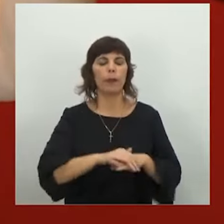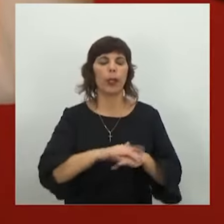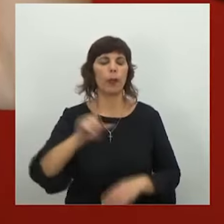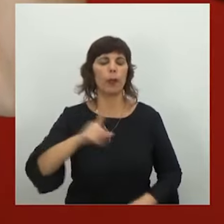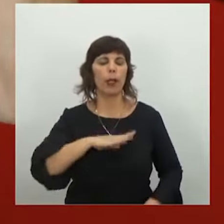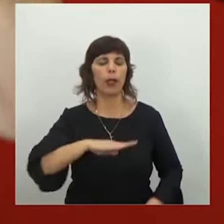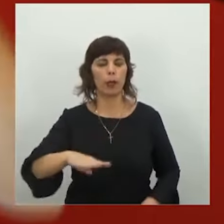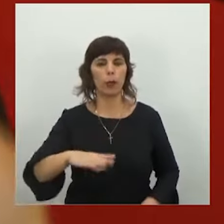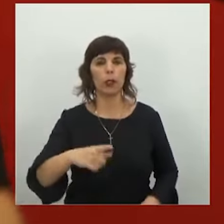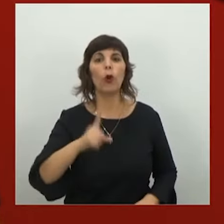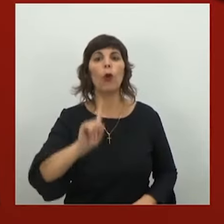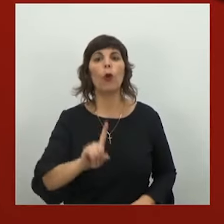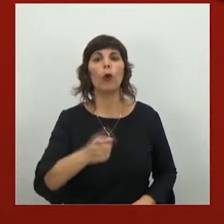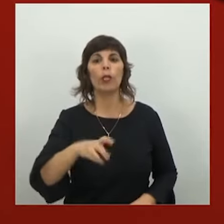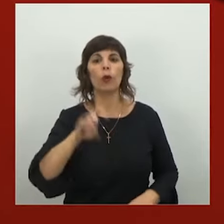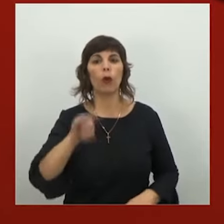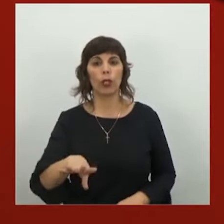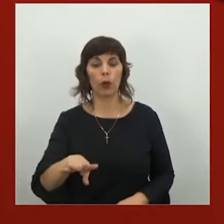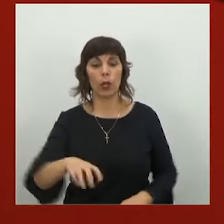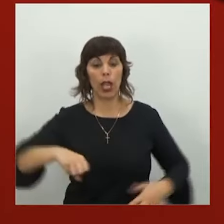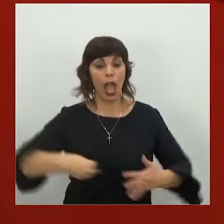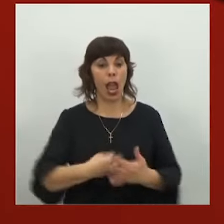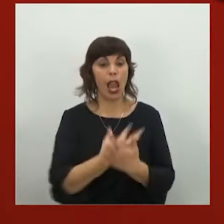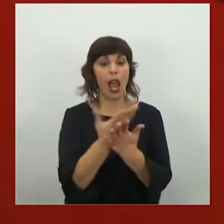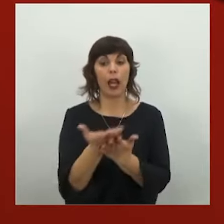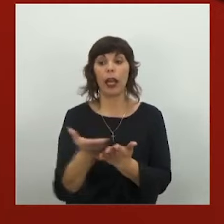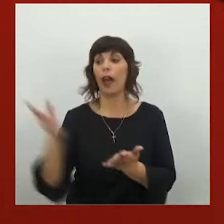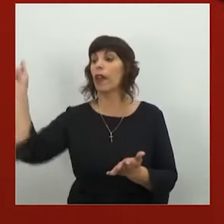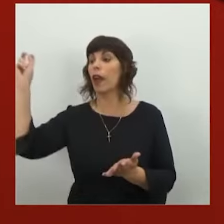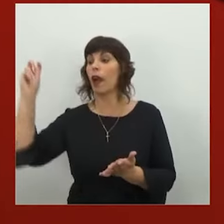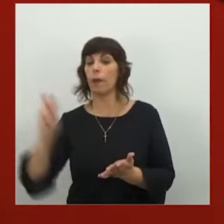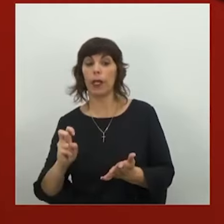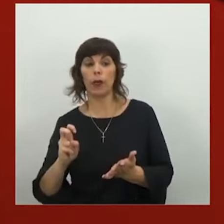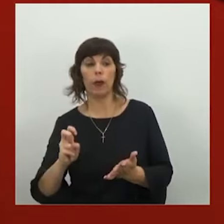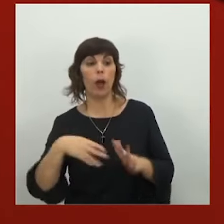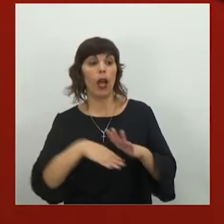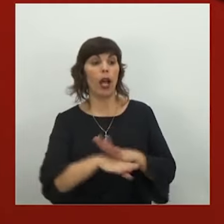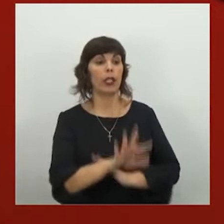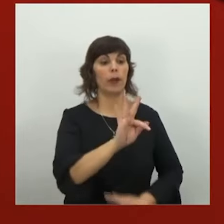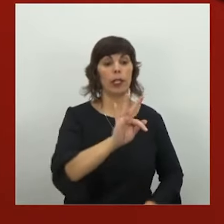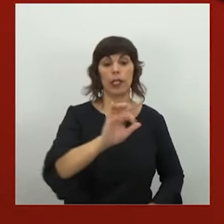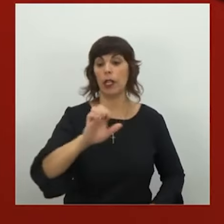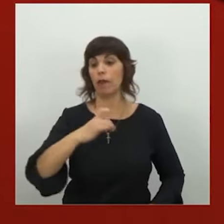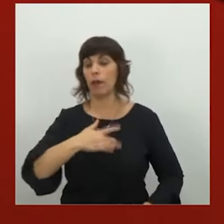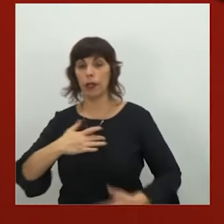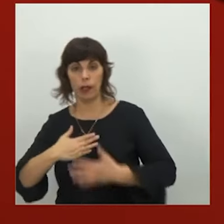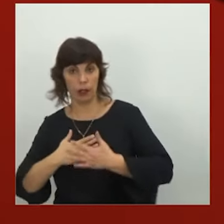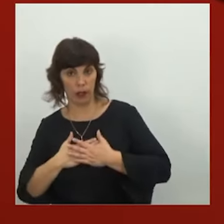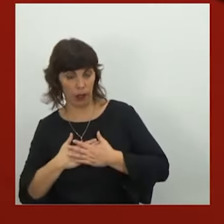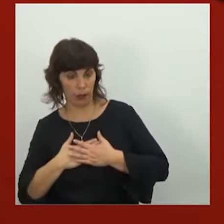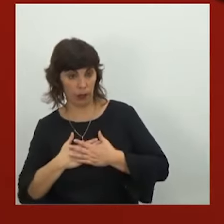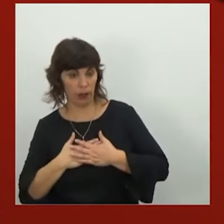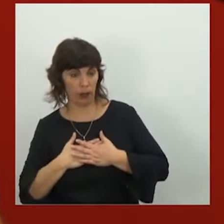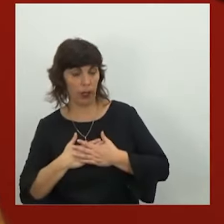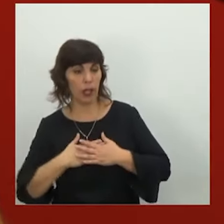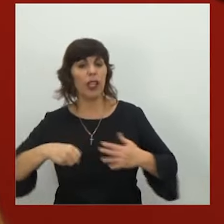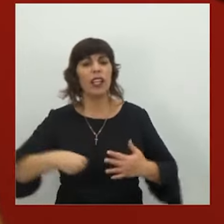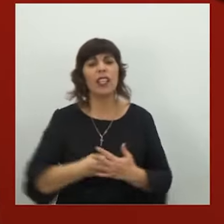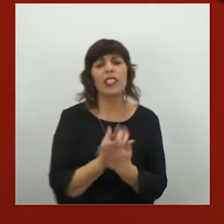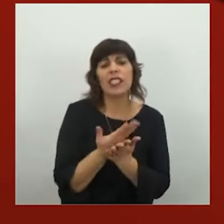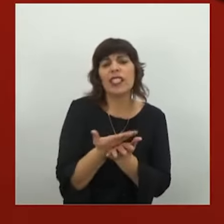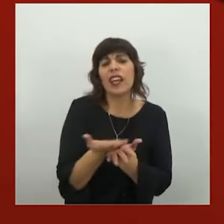con fe y con amor. Por eso tú y yo necesitamos la gracia, esa gracia que nos llena. Tenemos